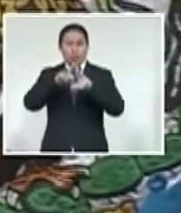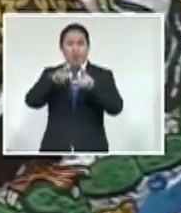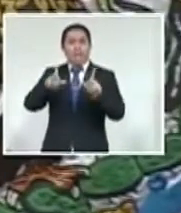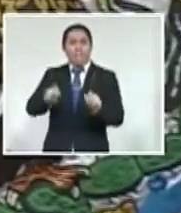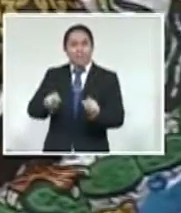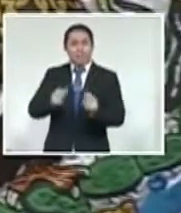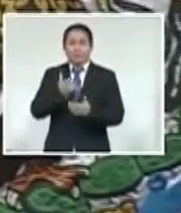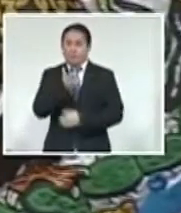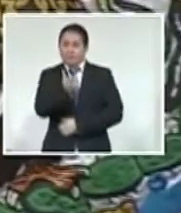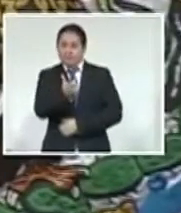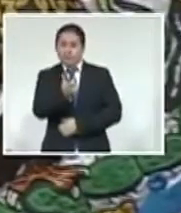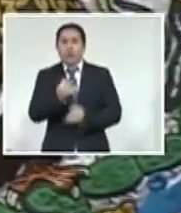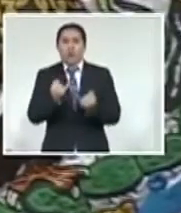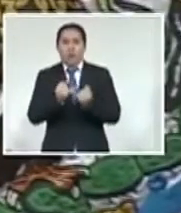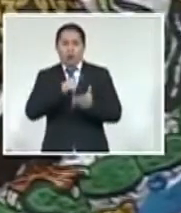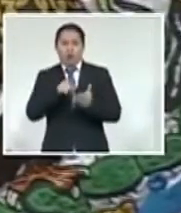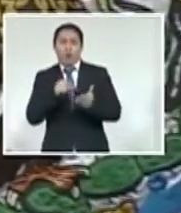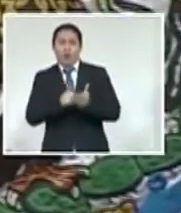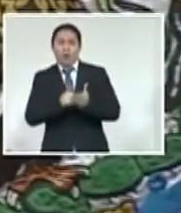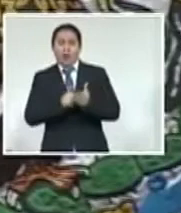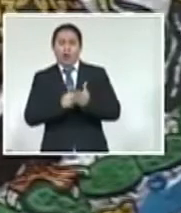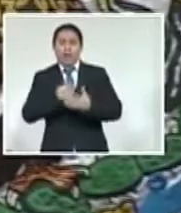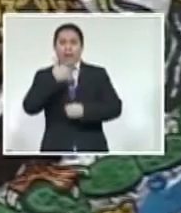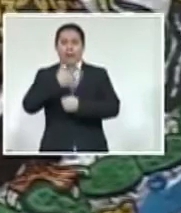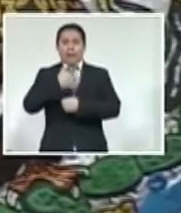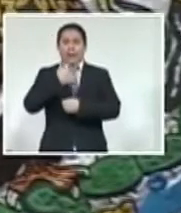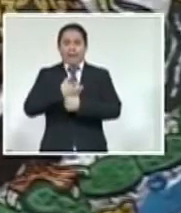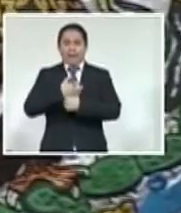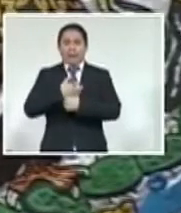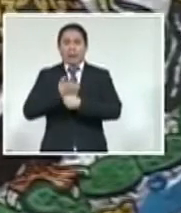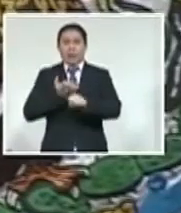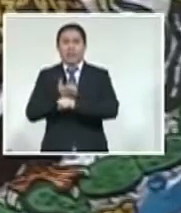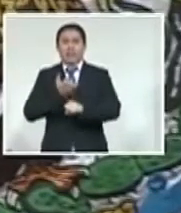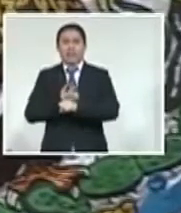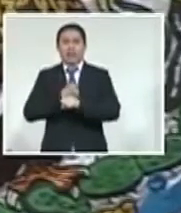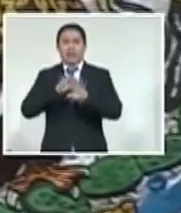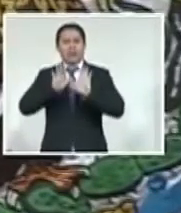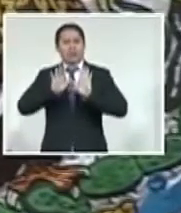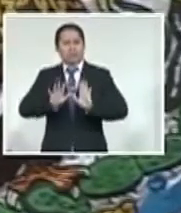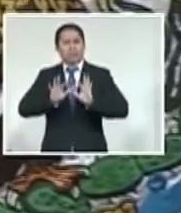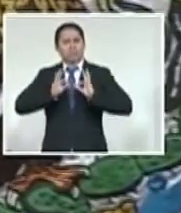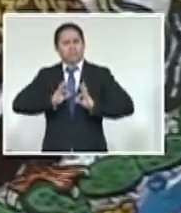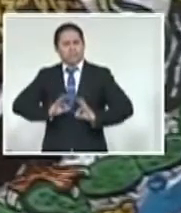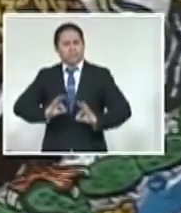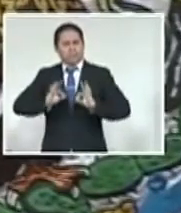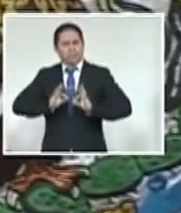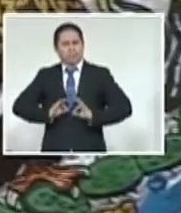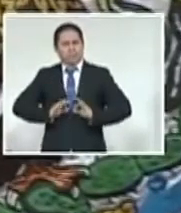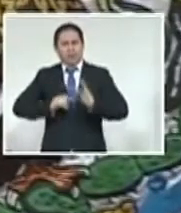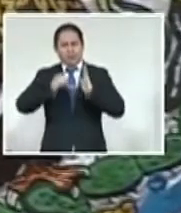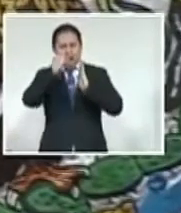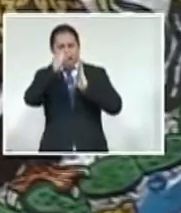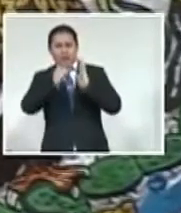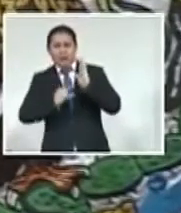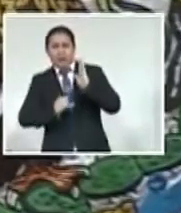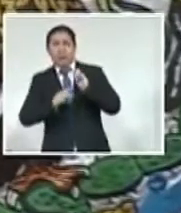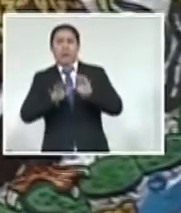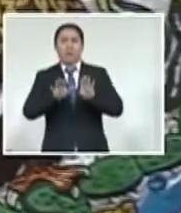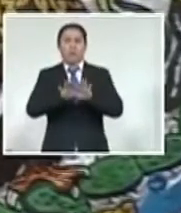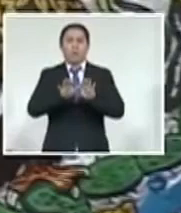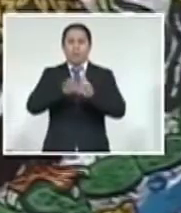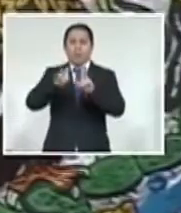la Economía colocó a Chiapas como el quinto estado más pacífico del país, de acuerdo al Índice de Paz